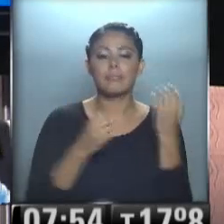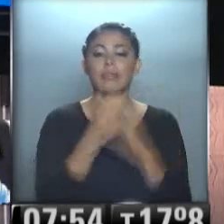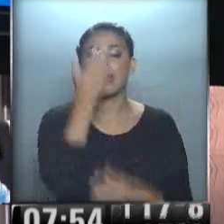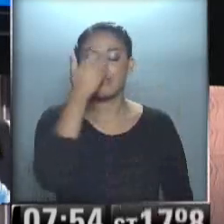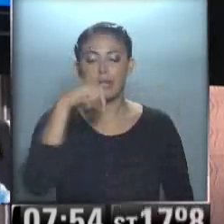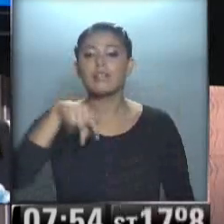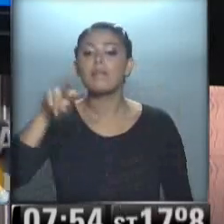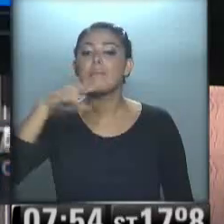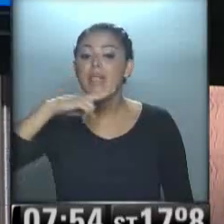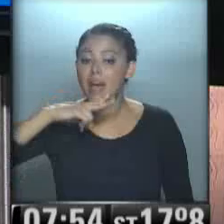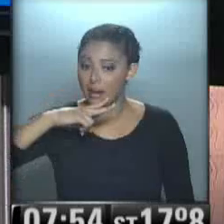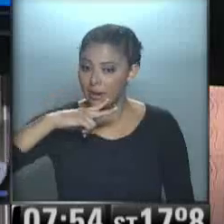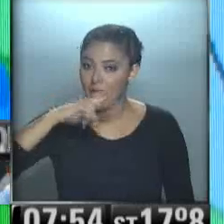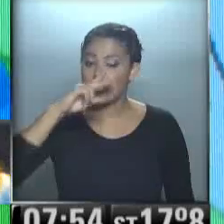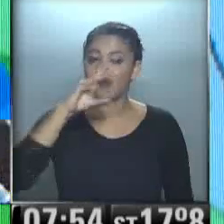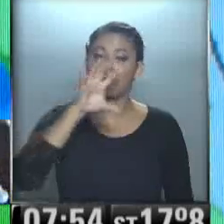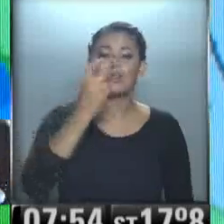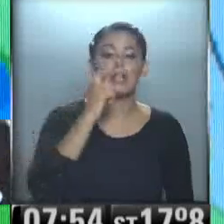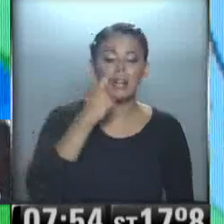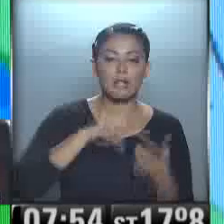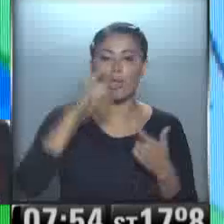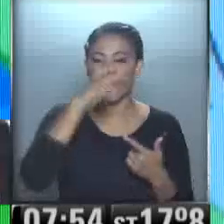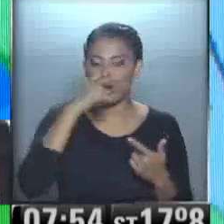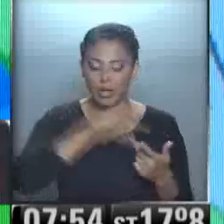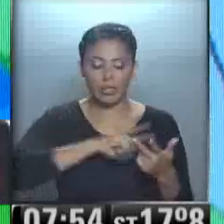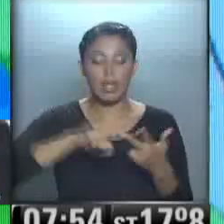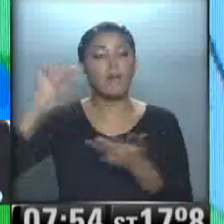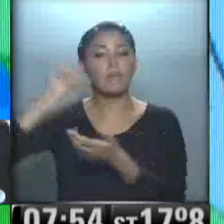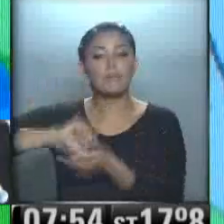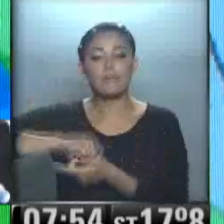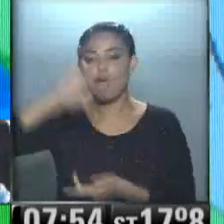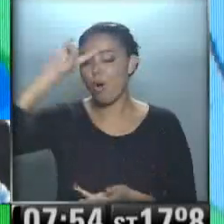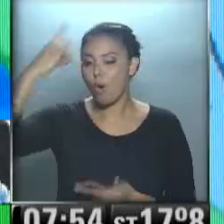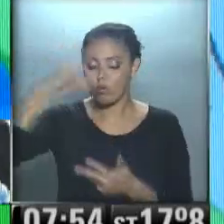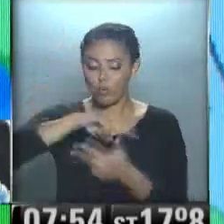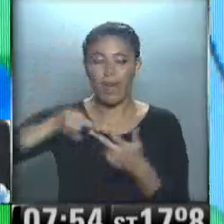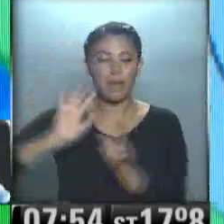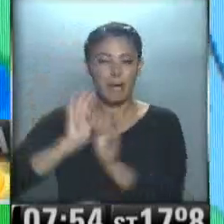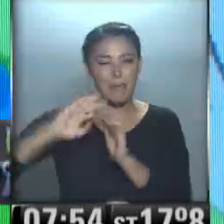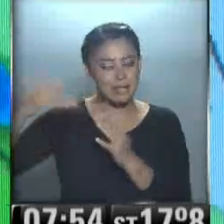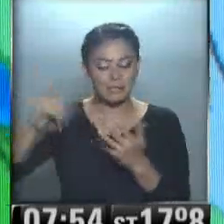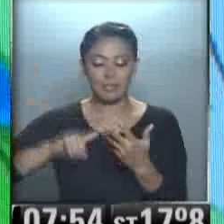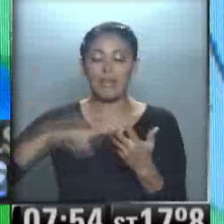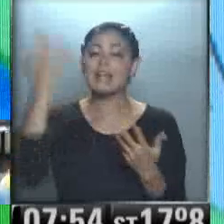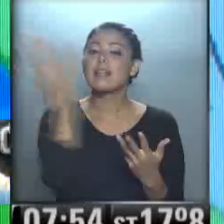el viernes, Entre Ríos, Corrientes, República Oriental del Uruguay, nuestros vecinos,